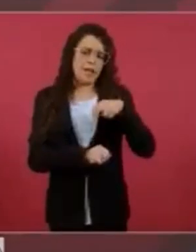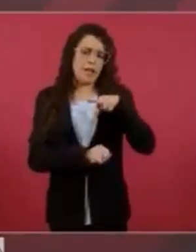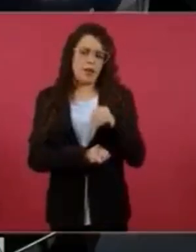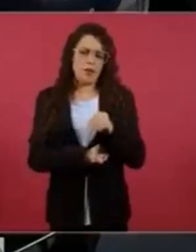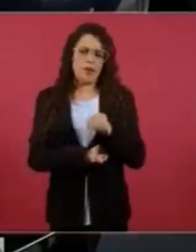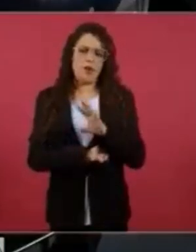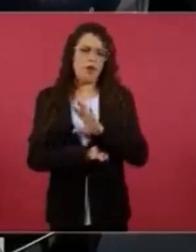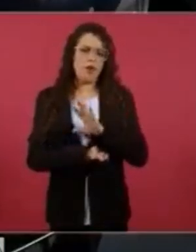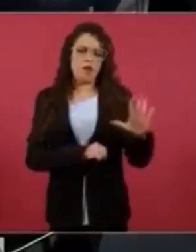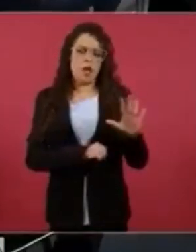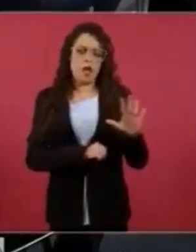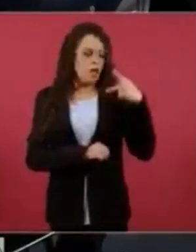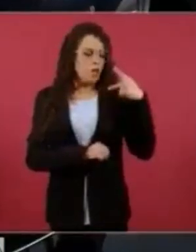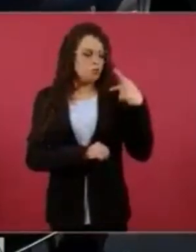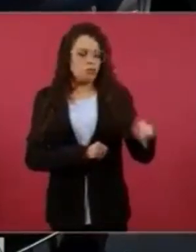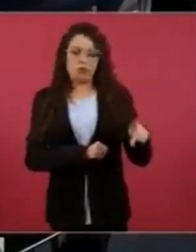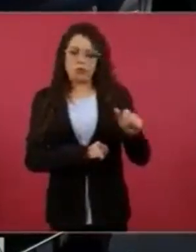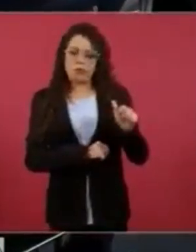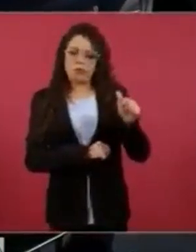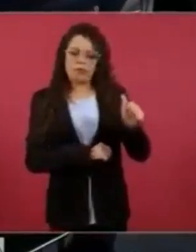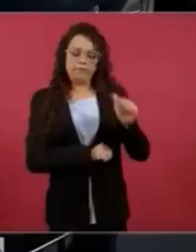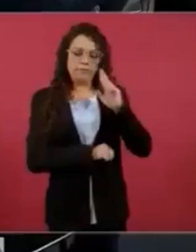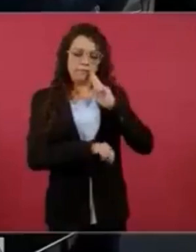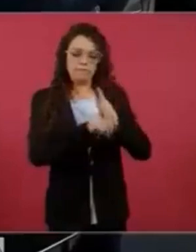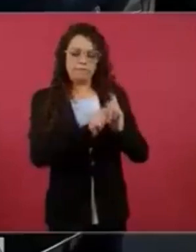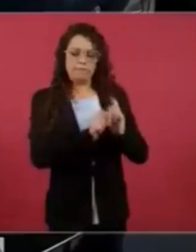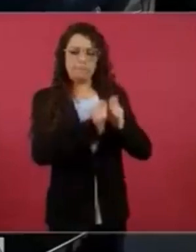repito, a la presidenta.